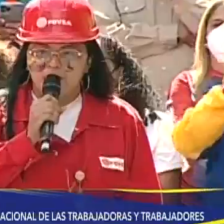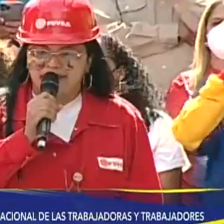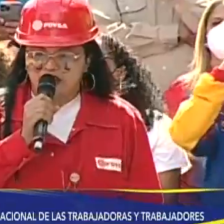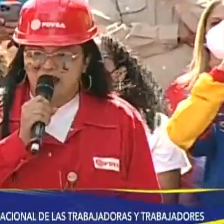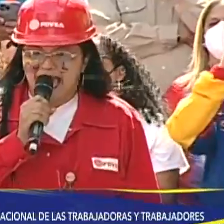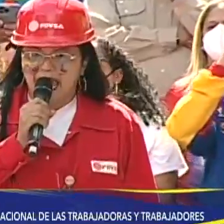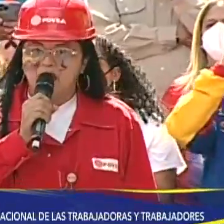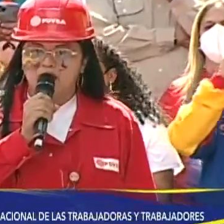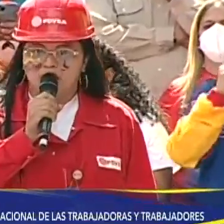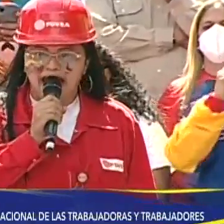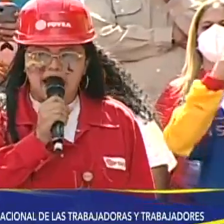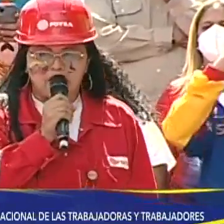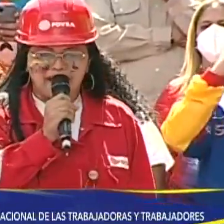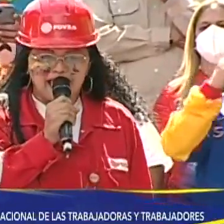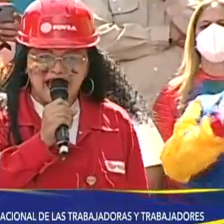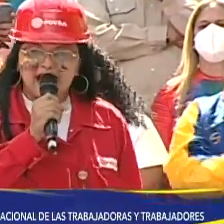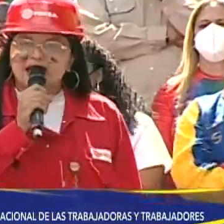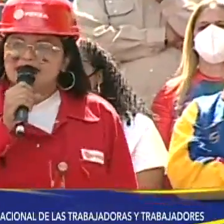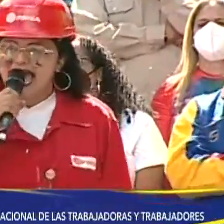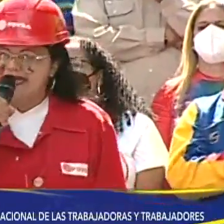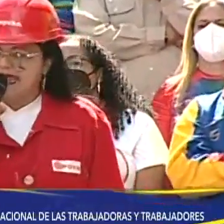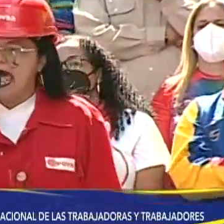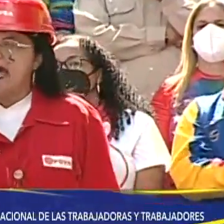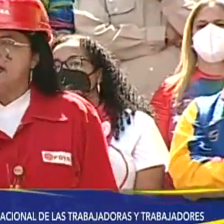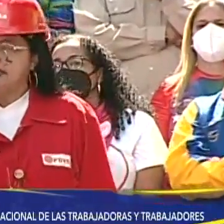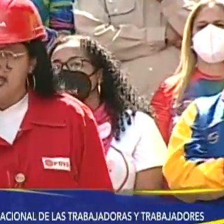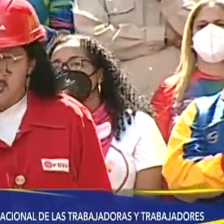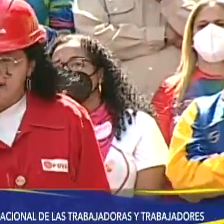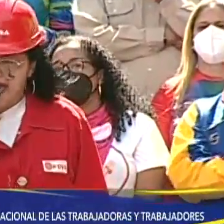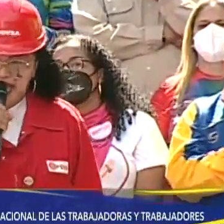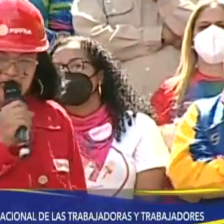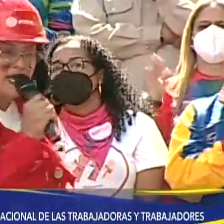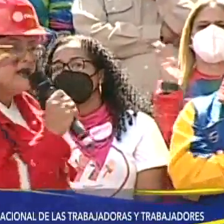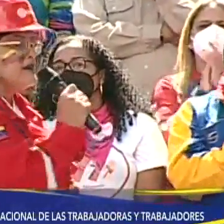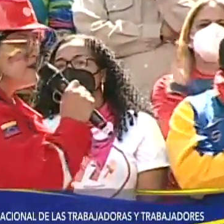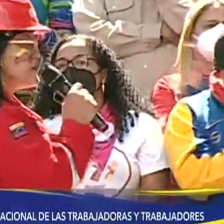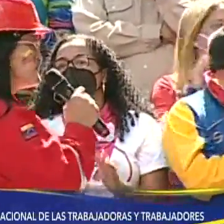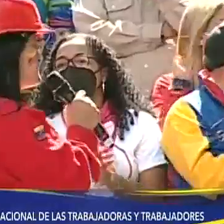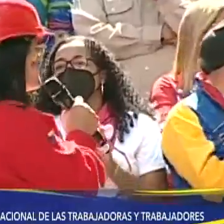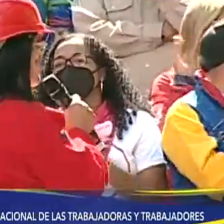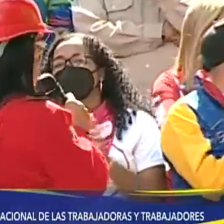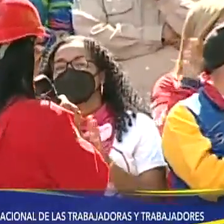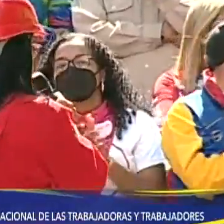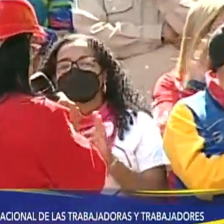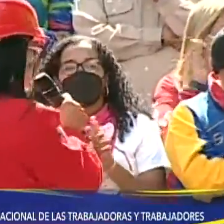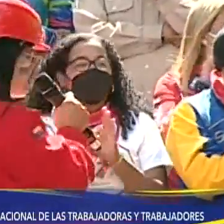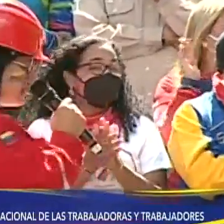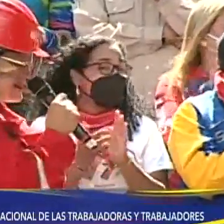una federación petrolera como lo es la compañera Sandra Nieves.